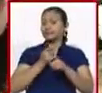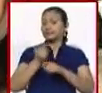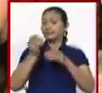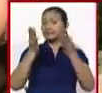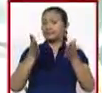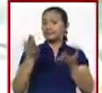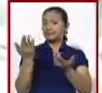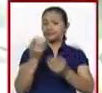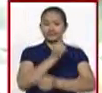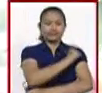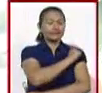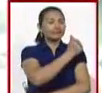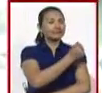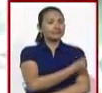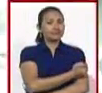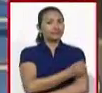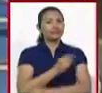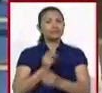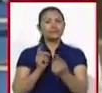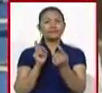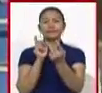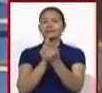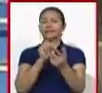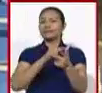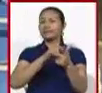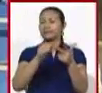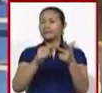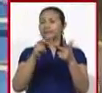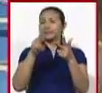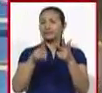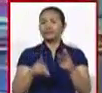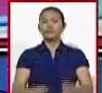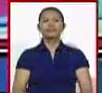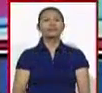afectados esperan que las autoridades den con el paradero de estas personas.